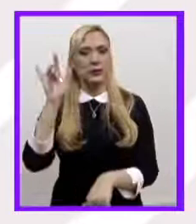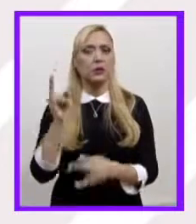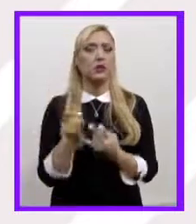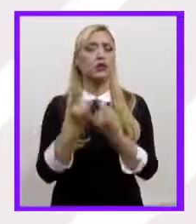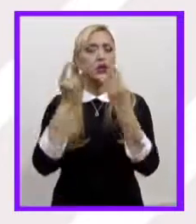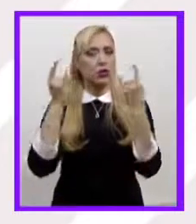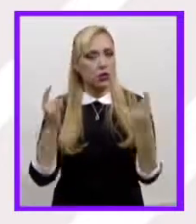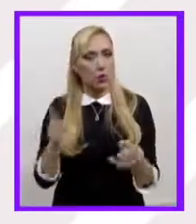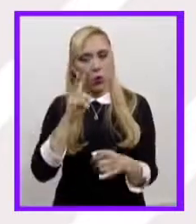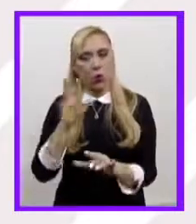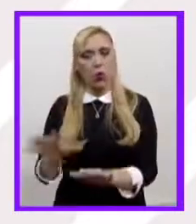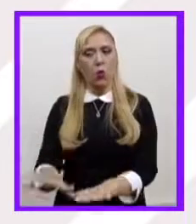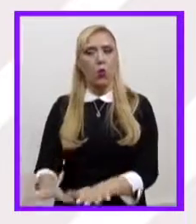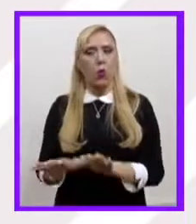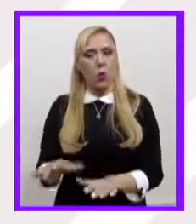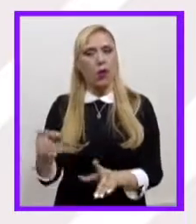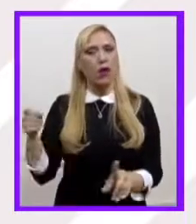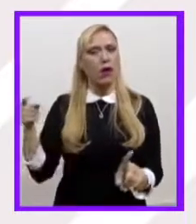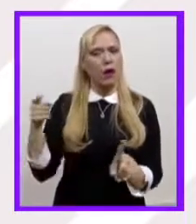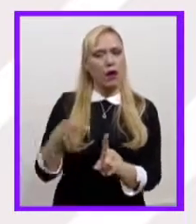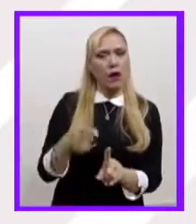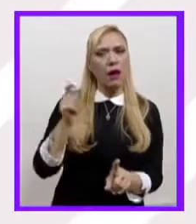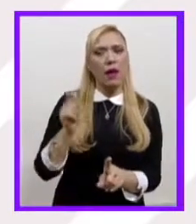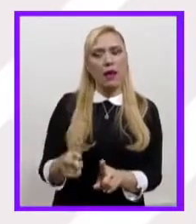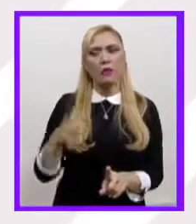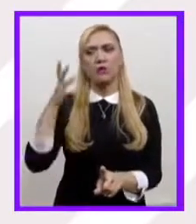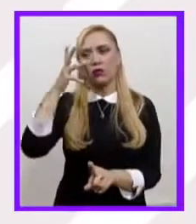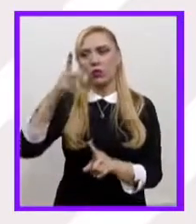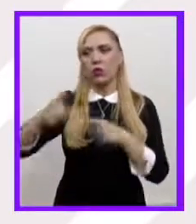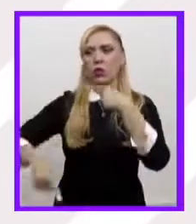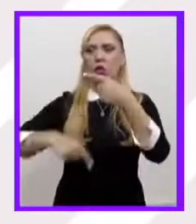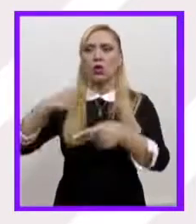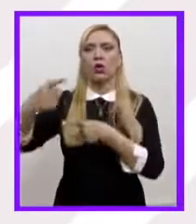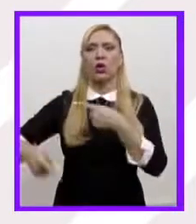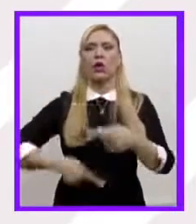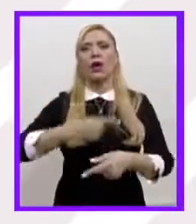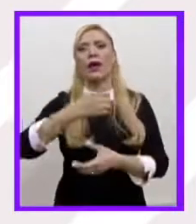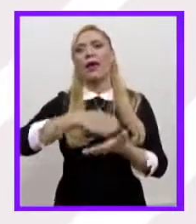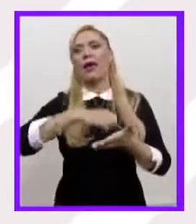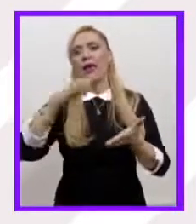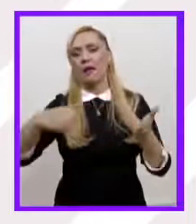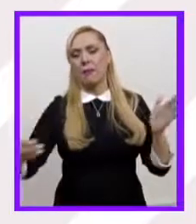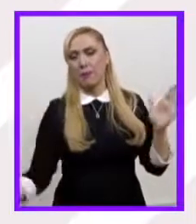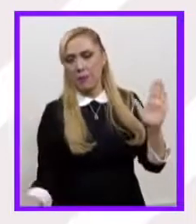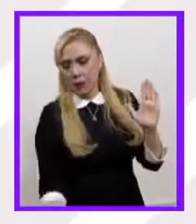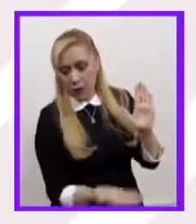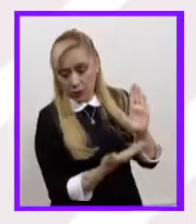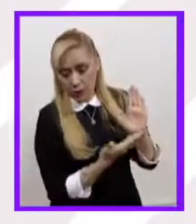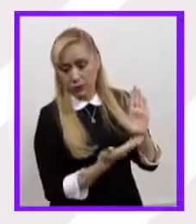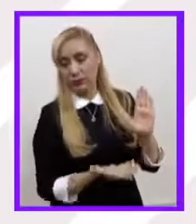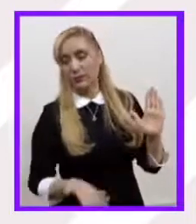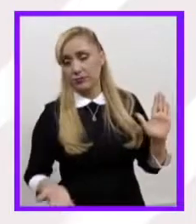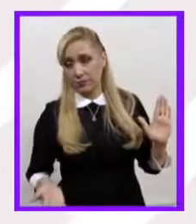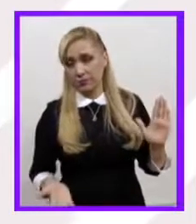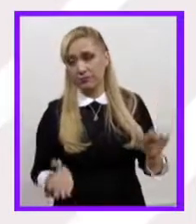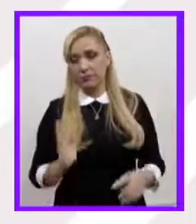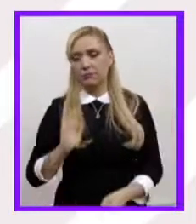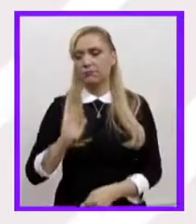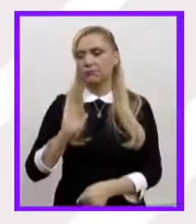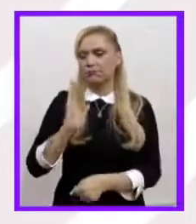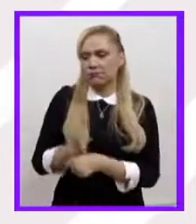de cuál es el objetivo y el fin verdadero, real del derecho penal, ¿no? Que tiene que ver con el castigo,